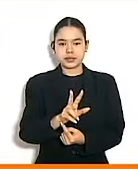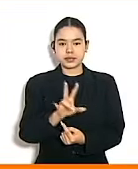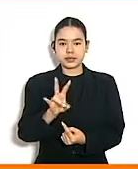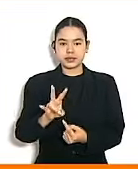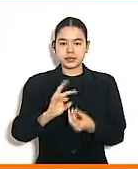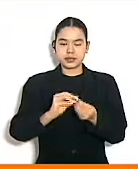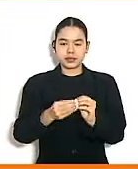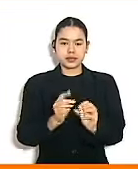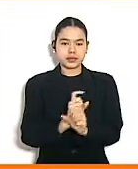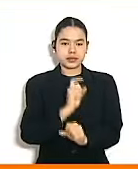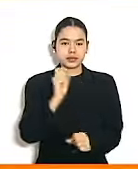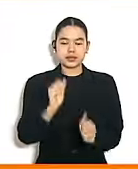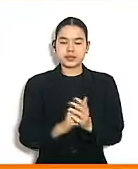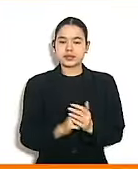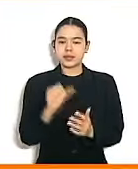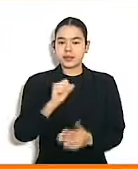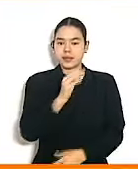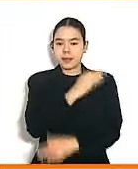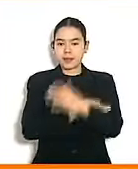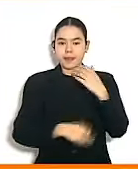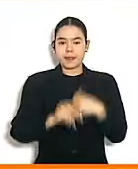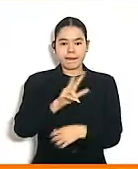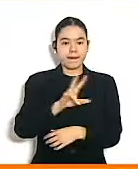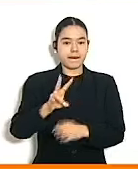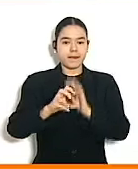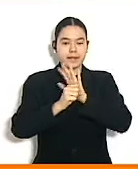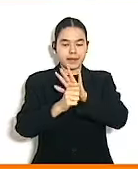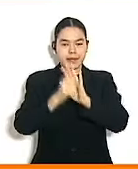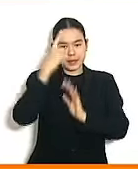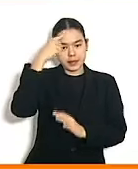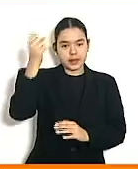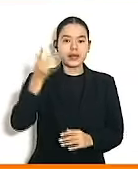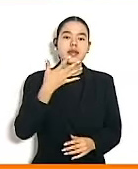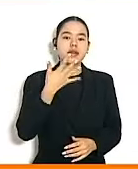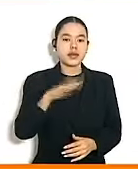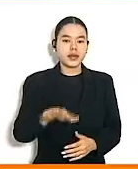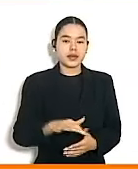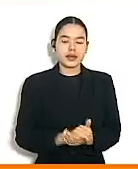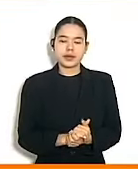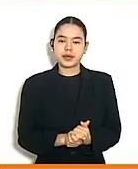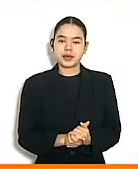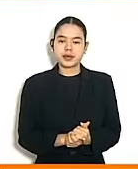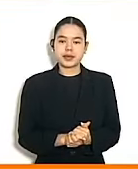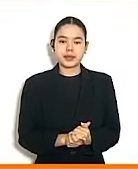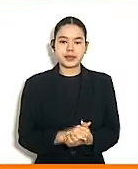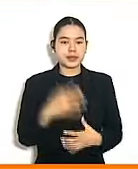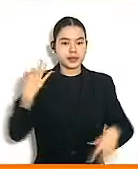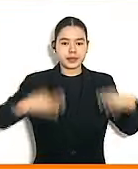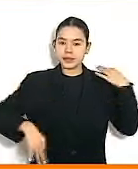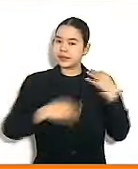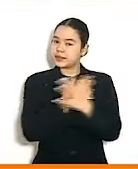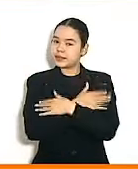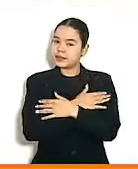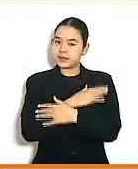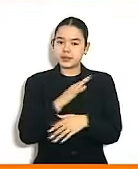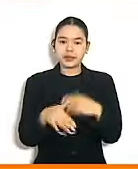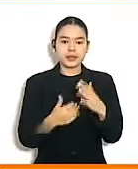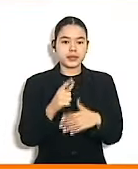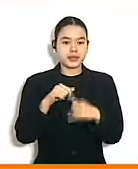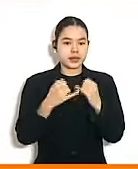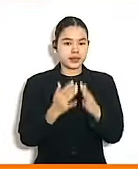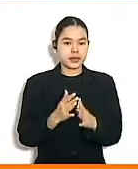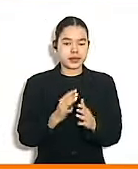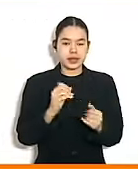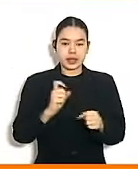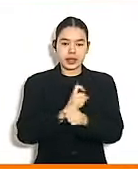7. El número afortunado esta tarde es el 37 con su símbolo de sueños, suerte. Muchas felicidades y si eres ganador